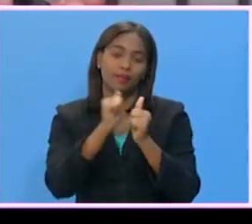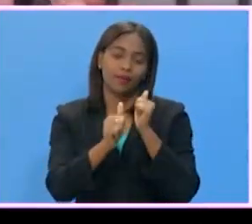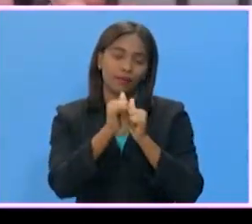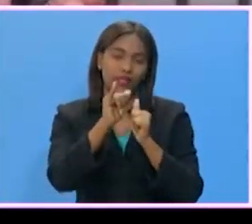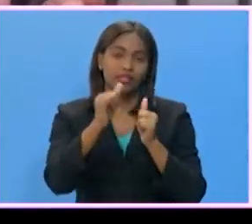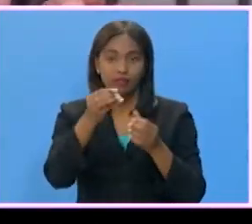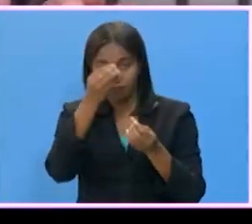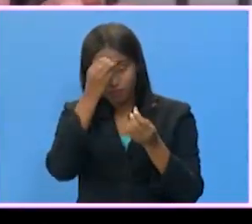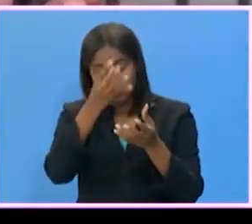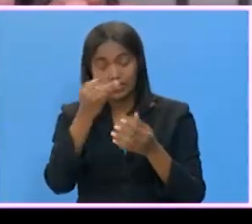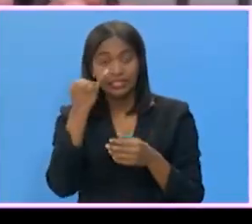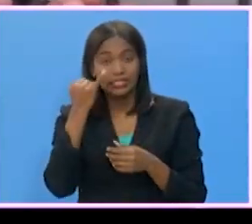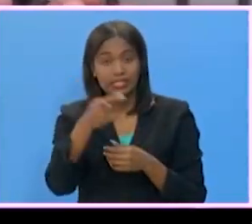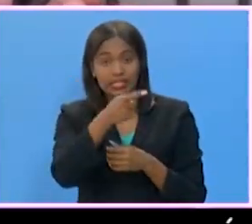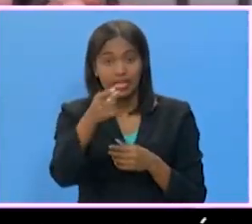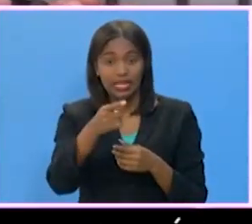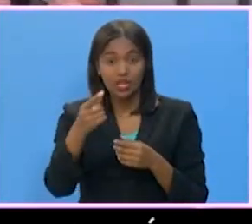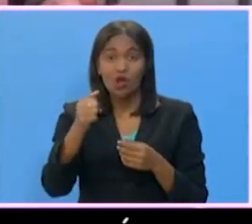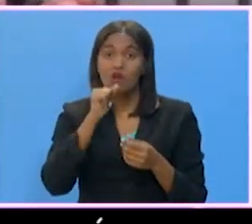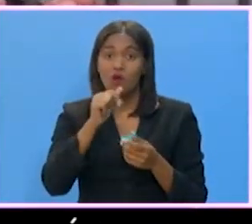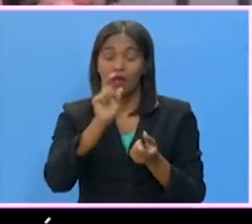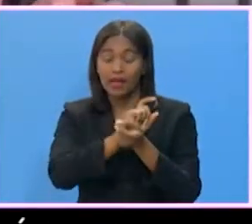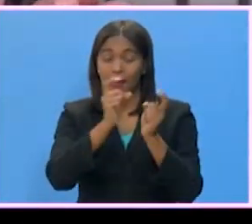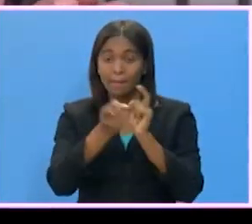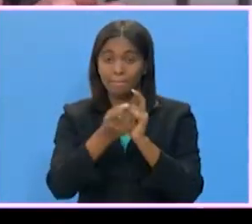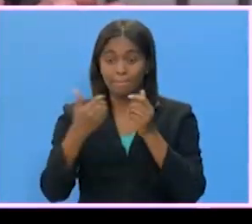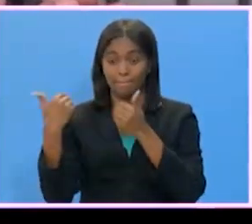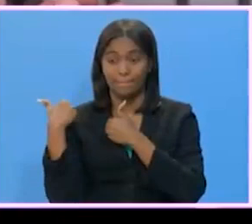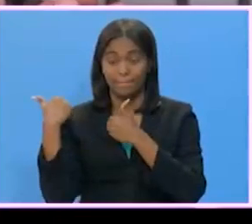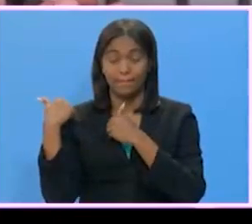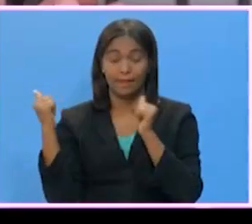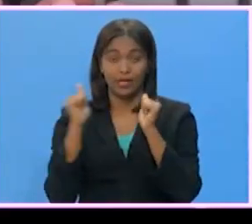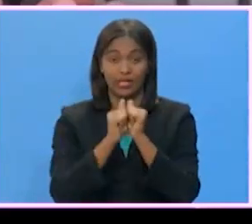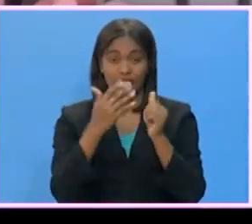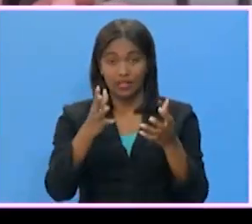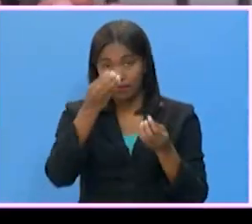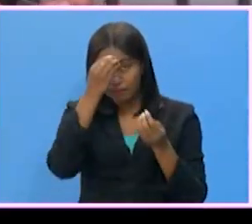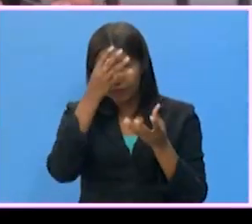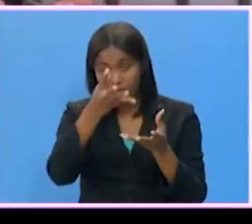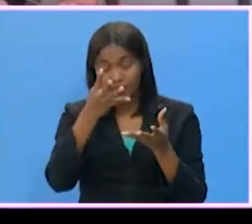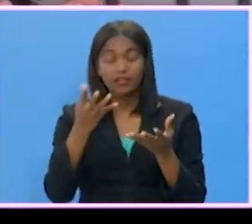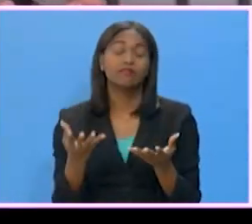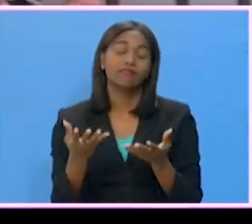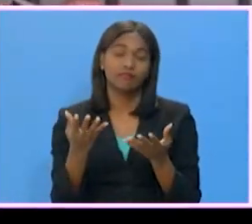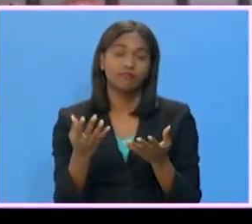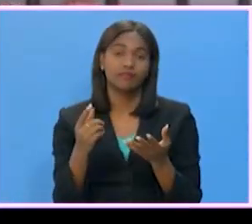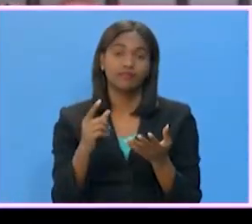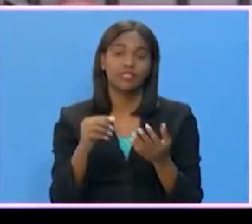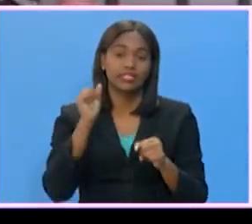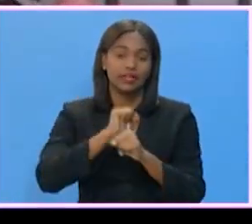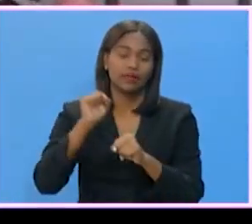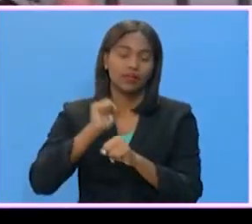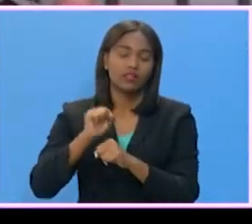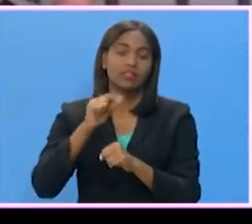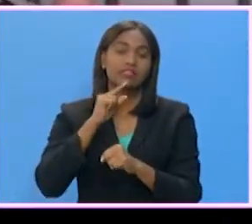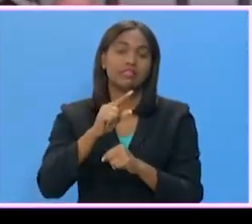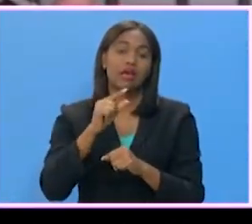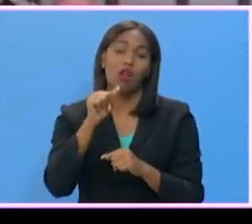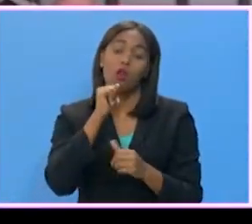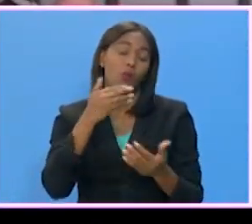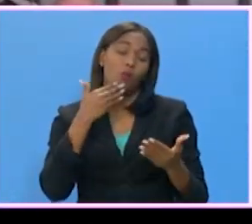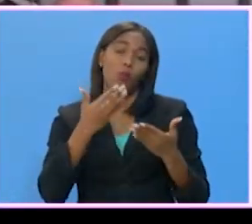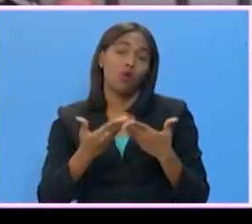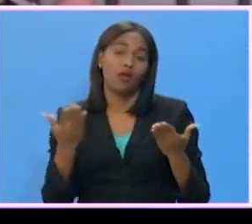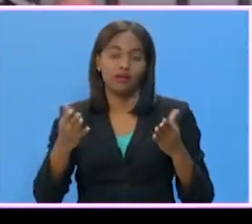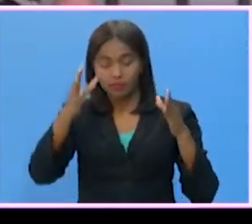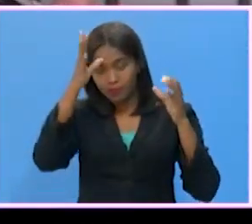le está diciendo. Si ellos no interpretan lo que el líder le ha manifestado, entonces el trabajo sería inútil.